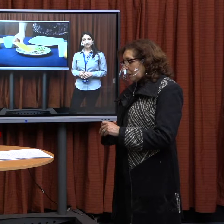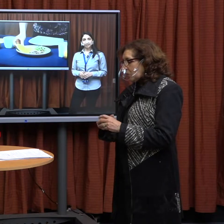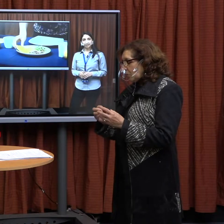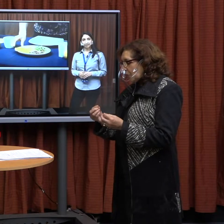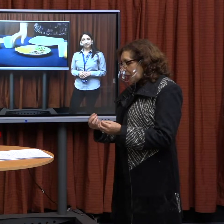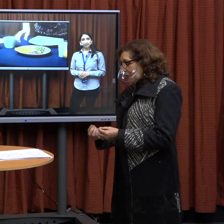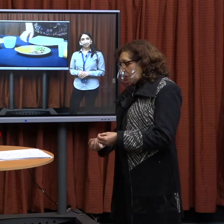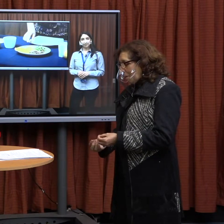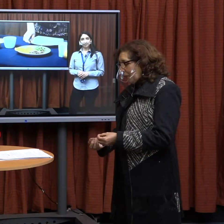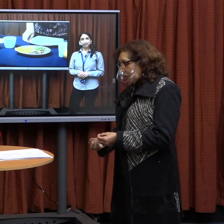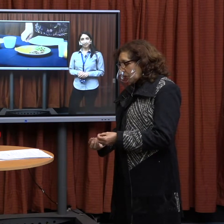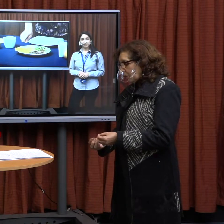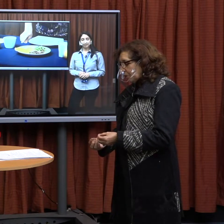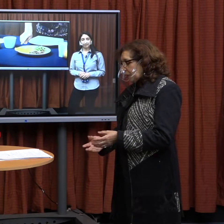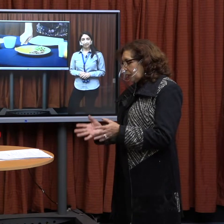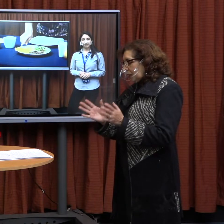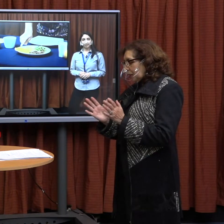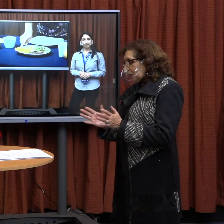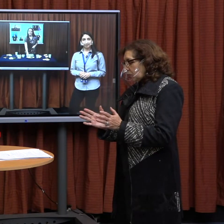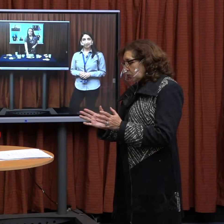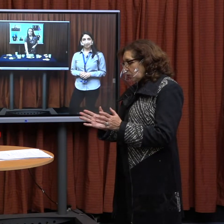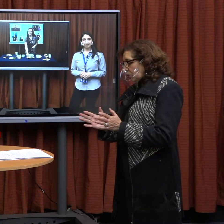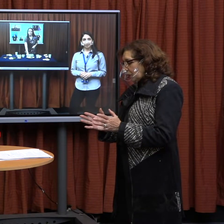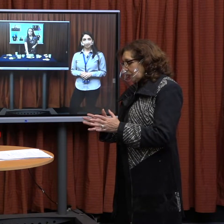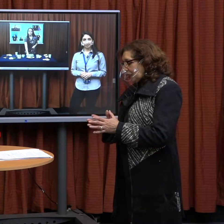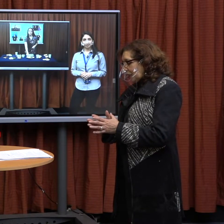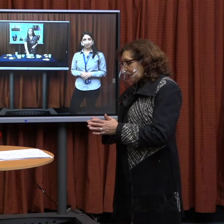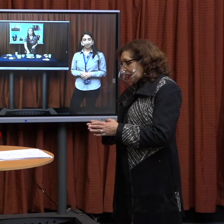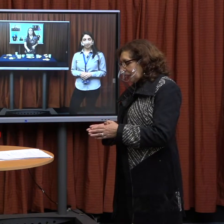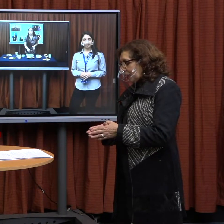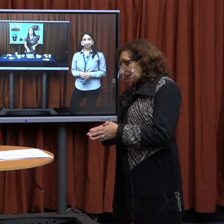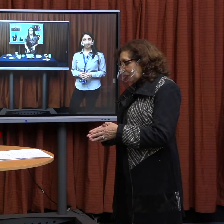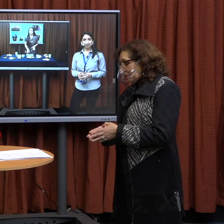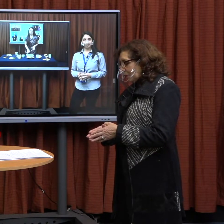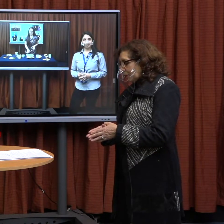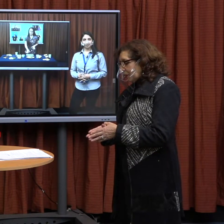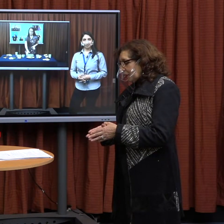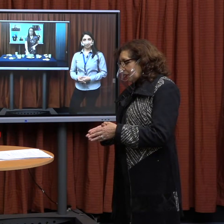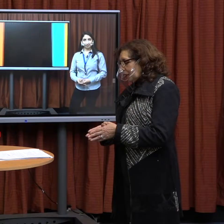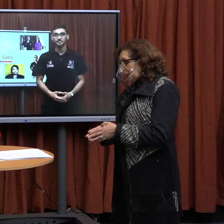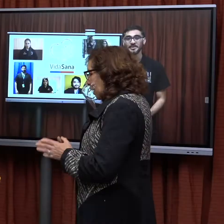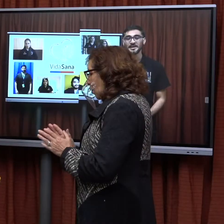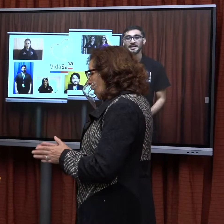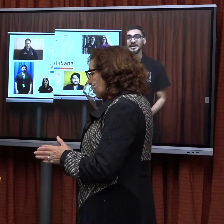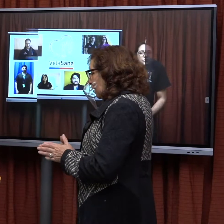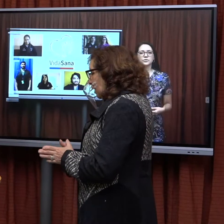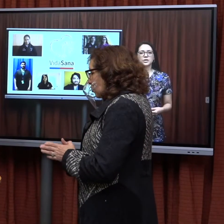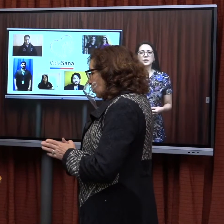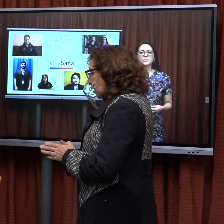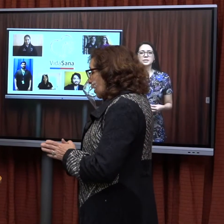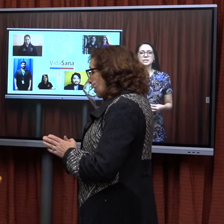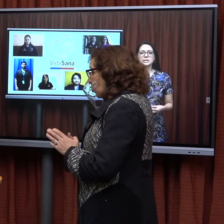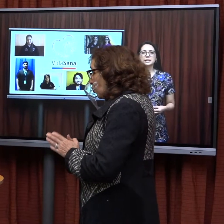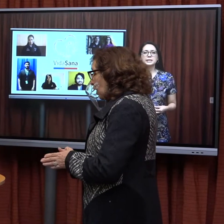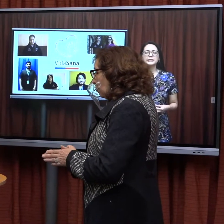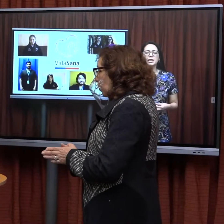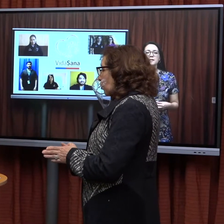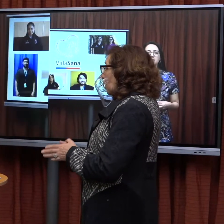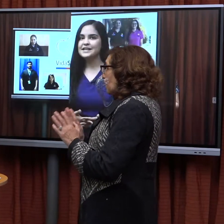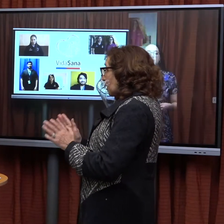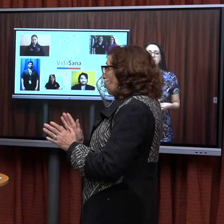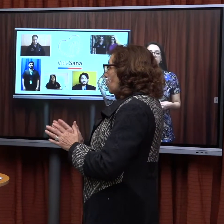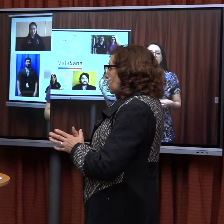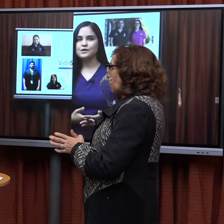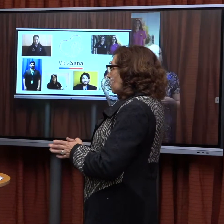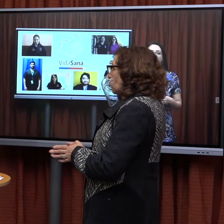es un programa completo. Yo quisiera destacar aquí que las escuelas seleccionadas, las comunas,